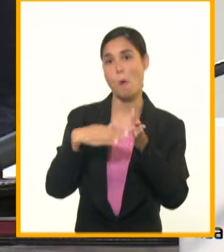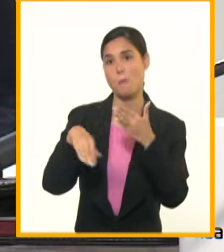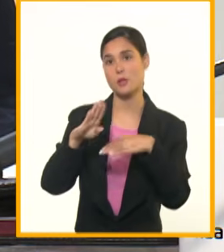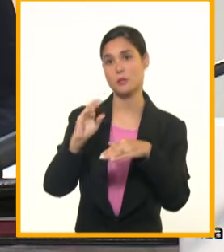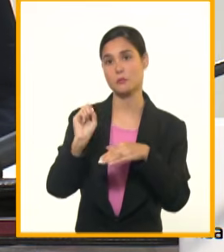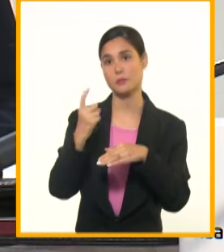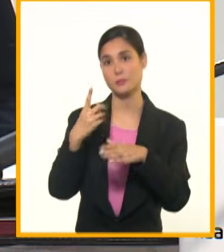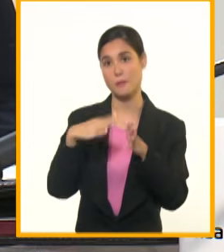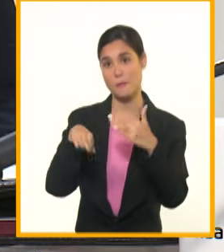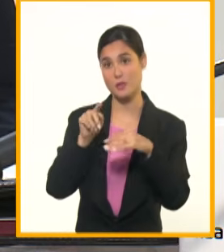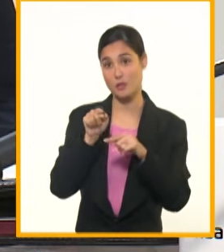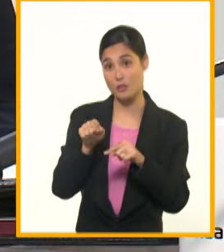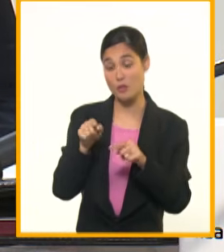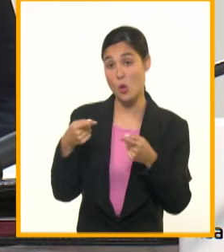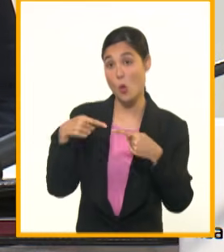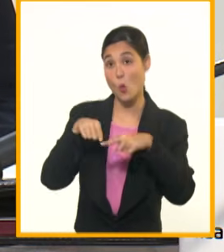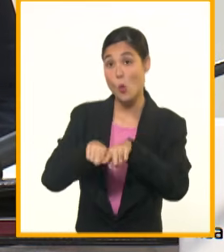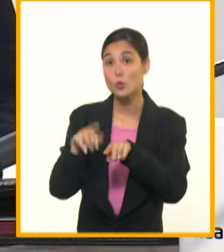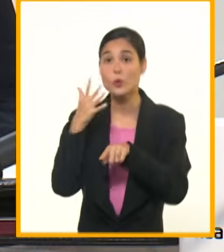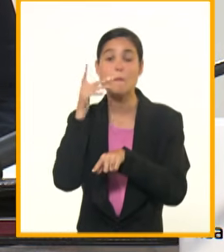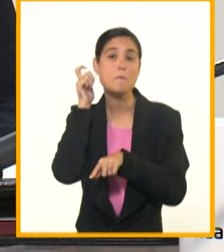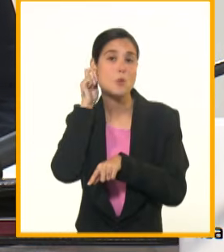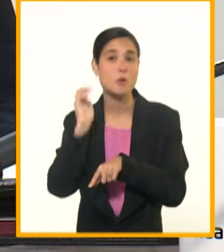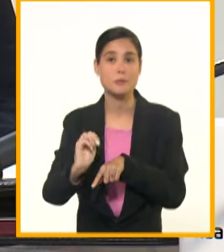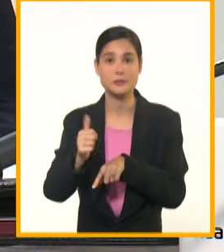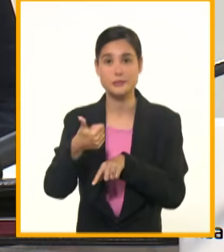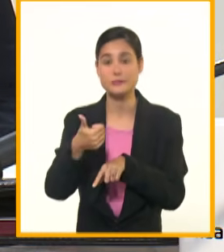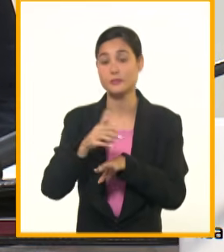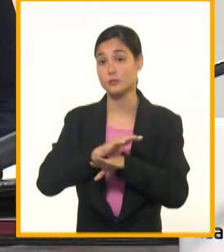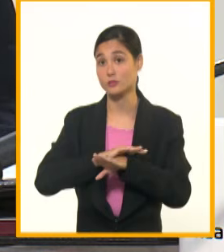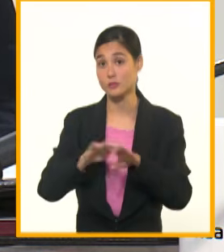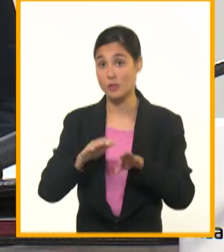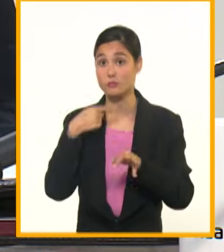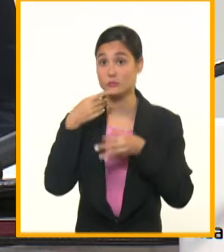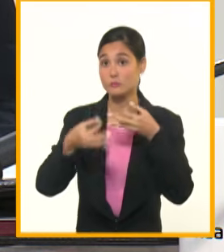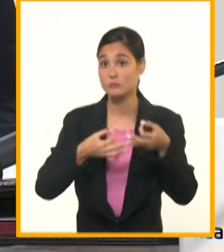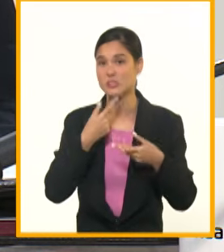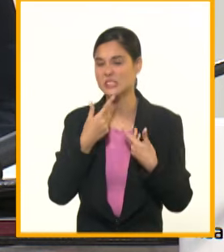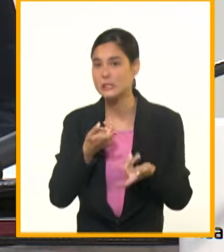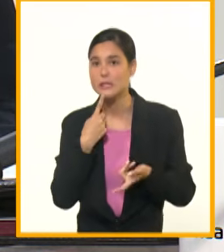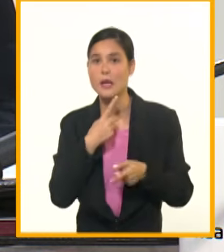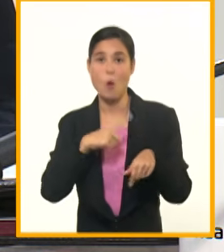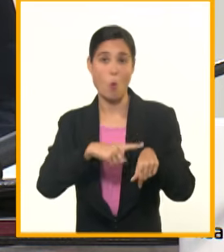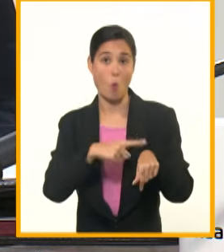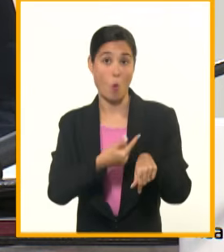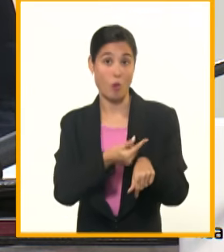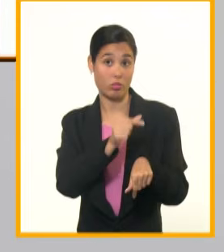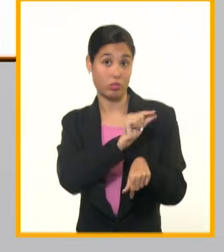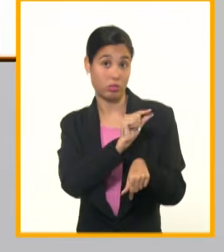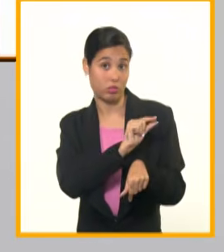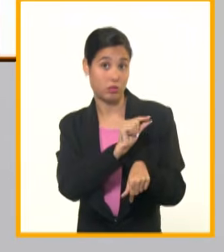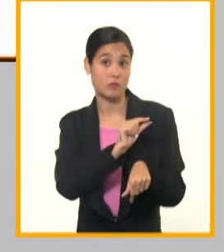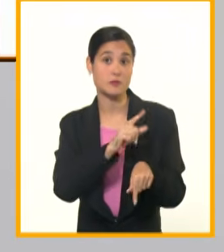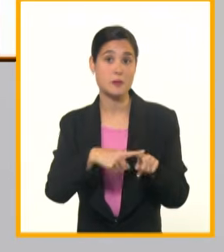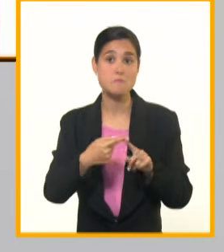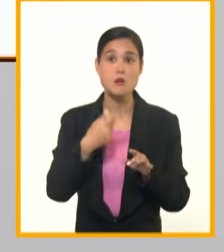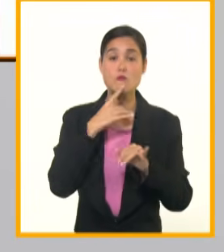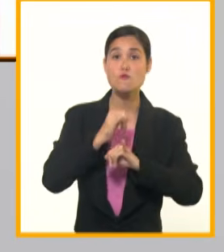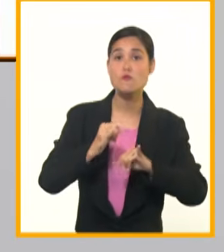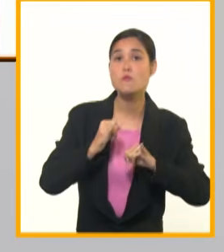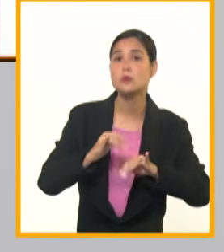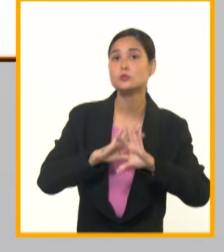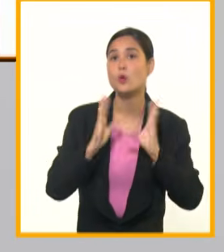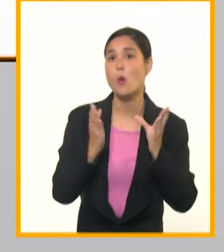presidenta encargada, Delcy Rodríguez, en las últimas horas en la consolidación también de las tareas importantes que tiene por